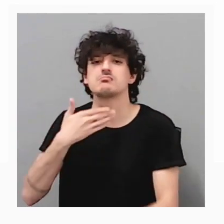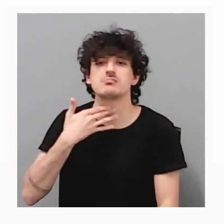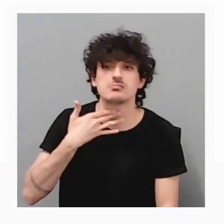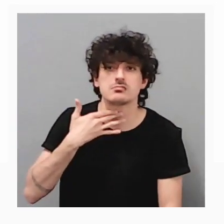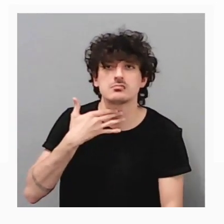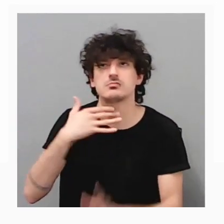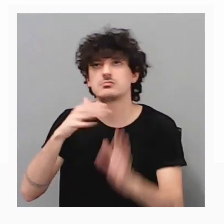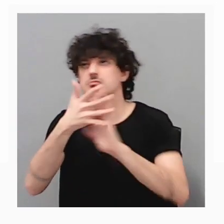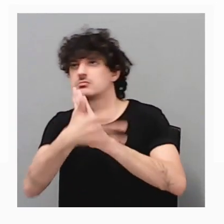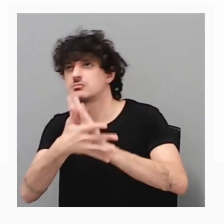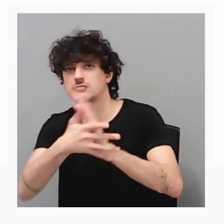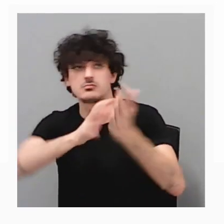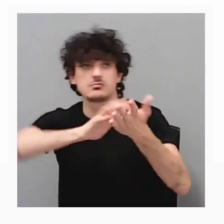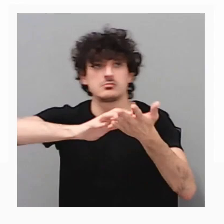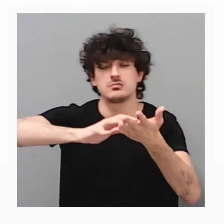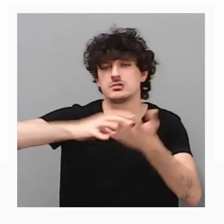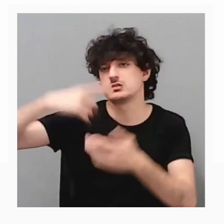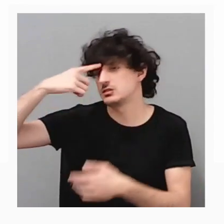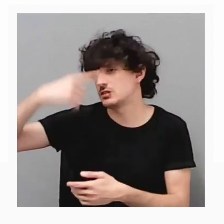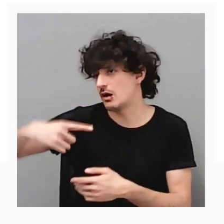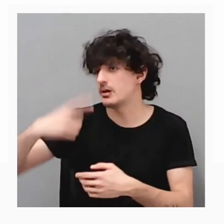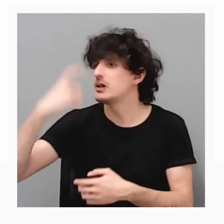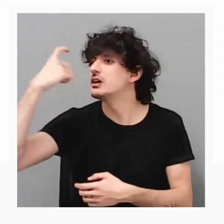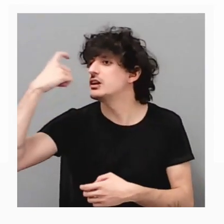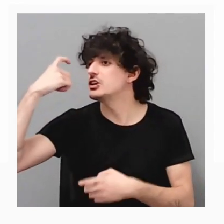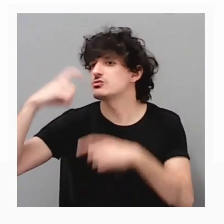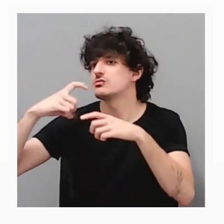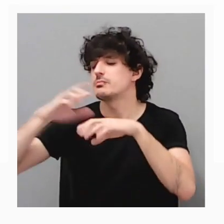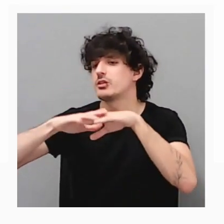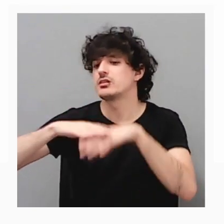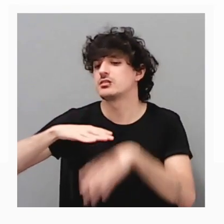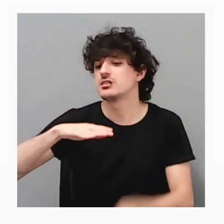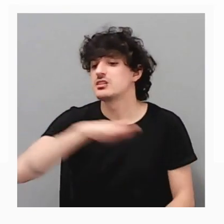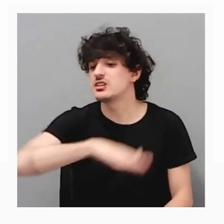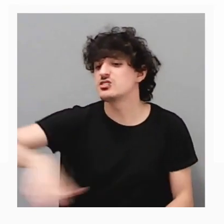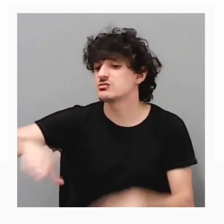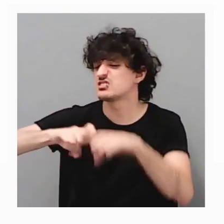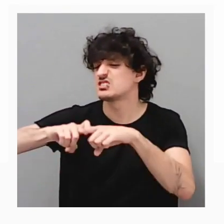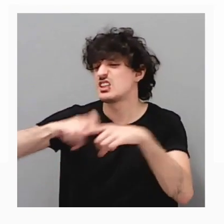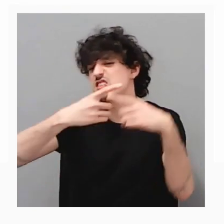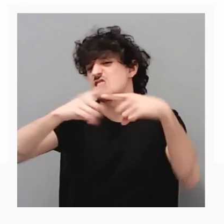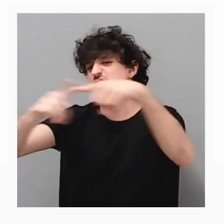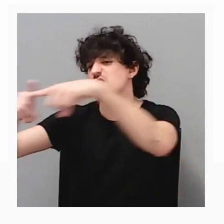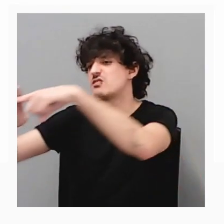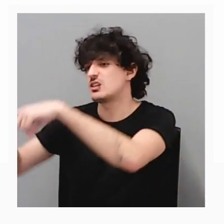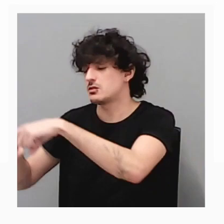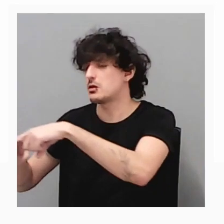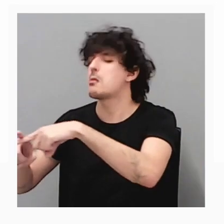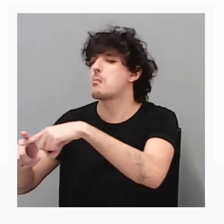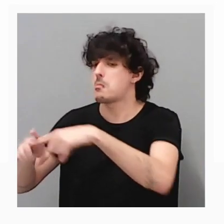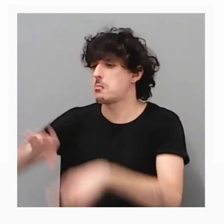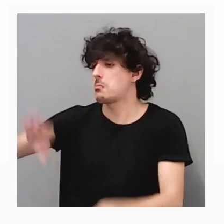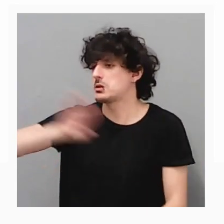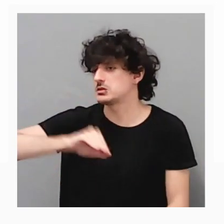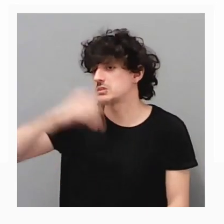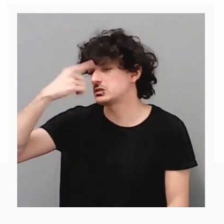niños distintos. En la clase se normalizan las relaciones entre las clases. Bien, voy a terminar diciendo que